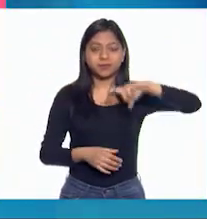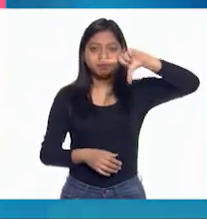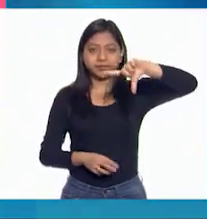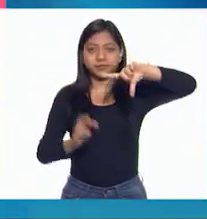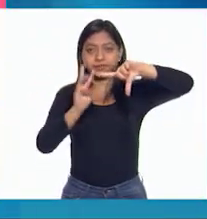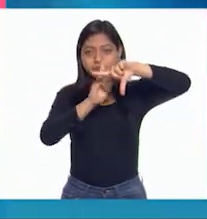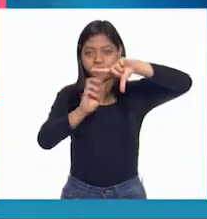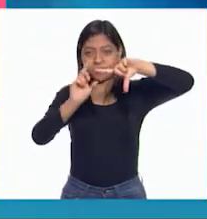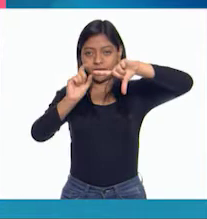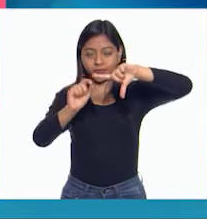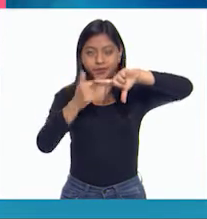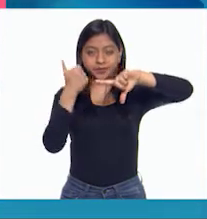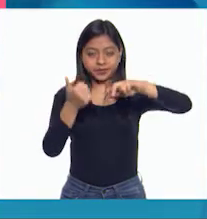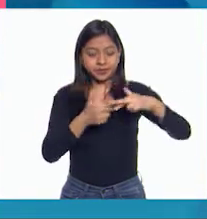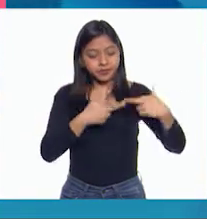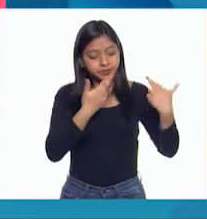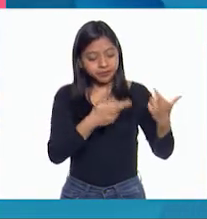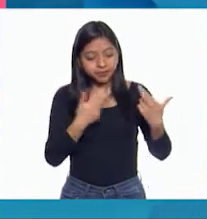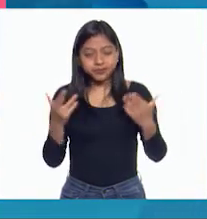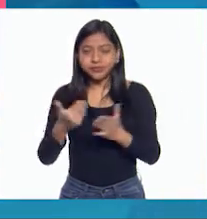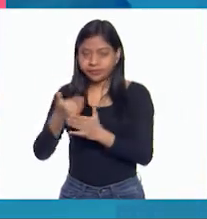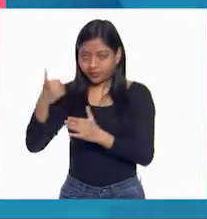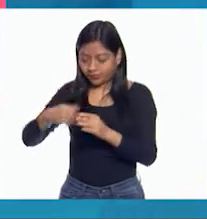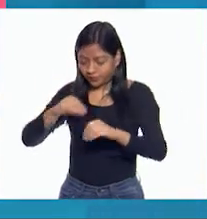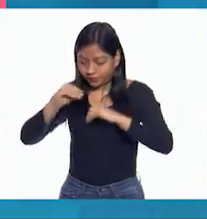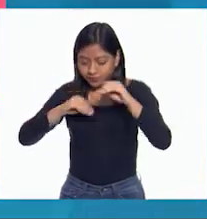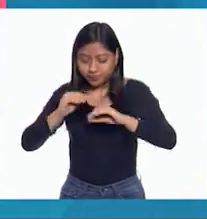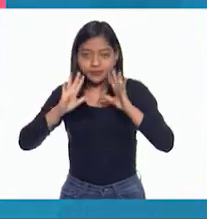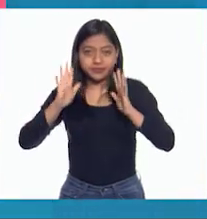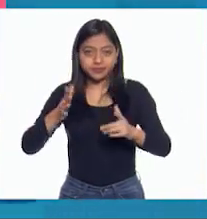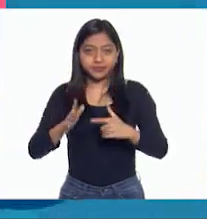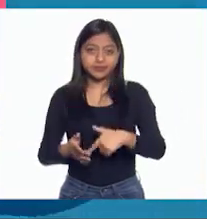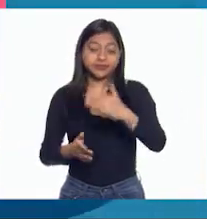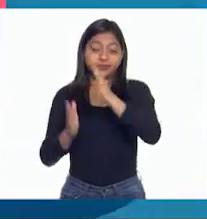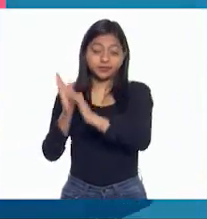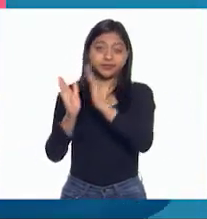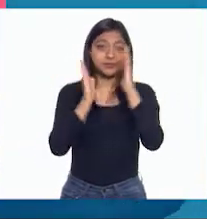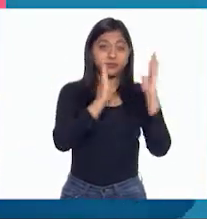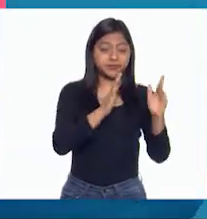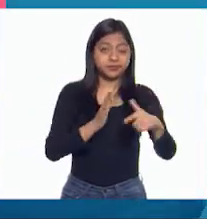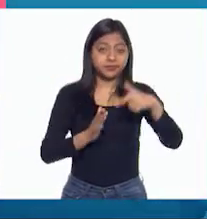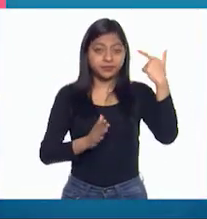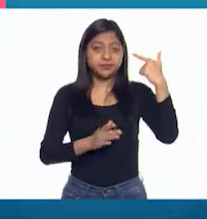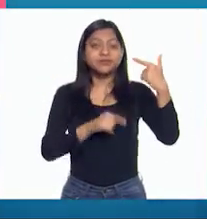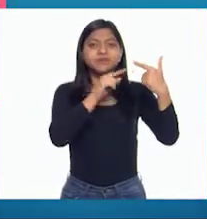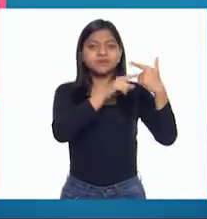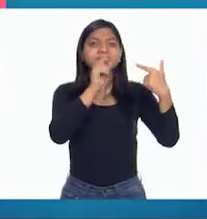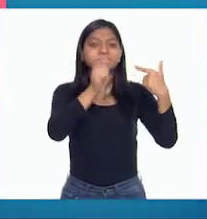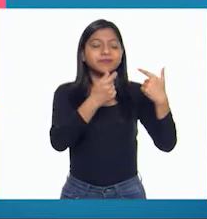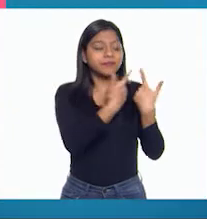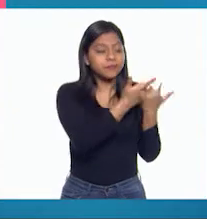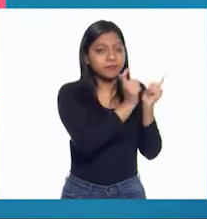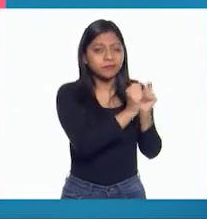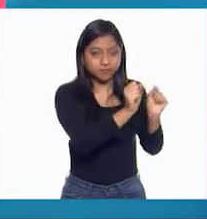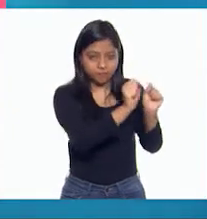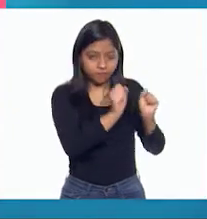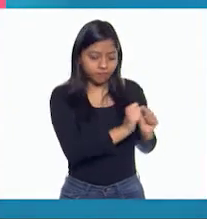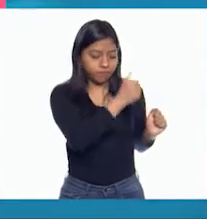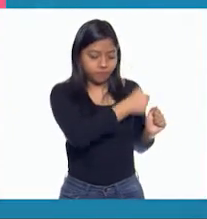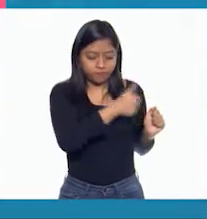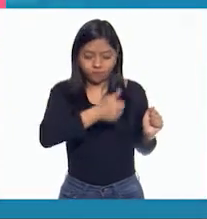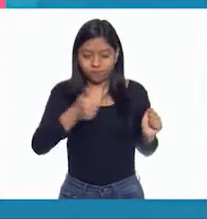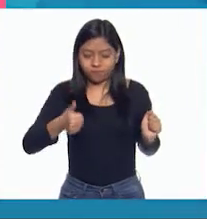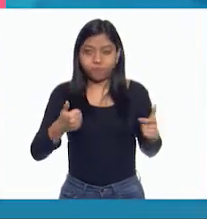cantidad de recuerdos que ya tenía Agustín. El divisor es la cantidad de grupos que hay en su escuela.